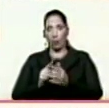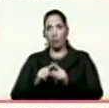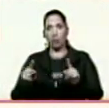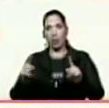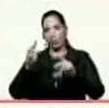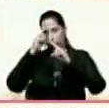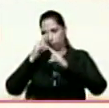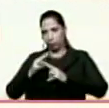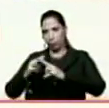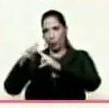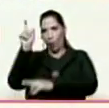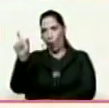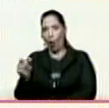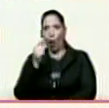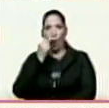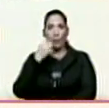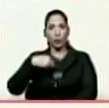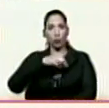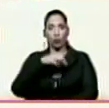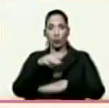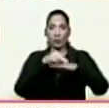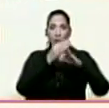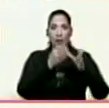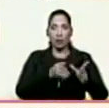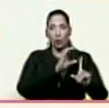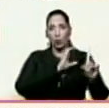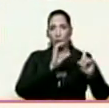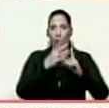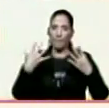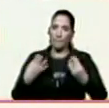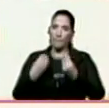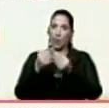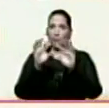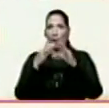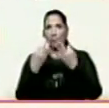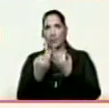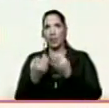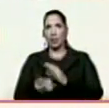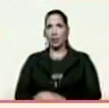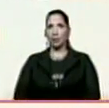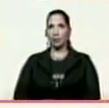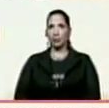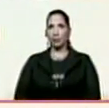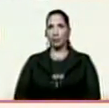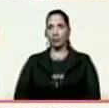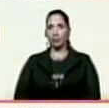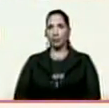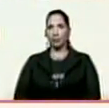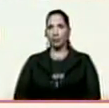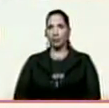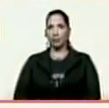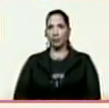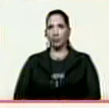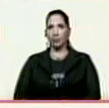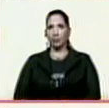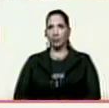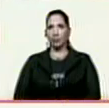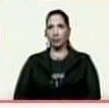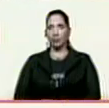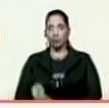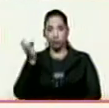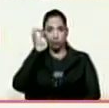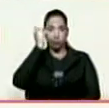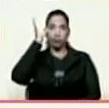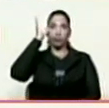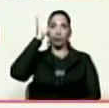vive. Nosotros desde el Ministerio del Poder Popular para la Cultura vamos a acompañar a la familia de Rolando Corao, a Jacqueline Faría, en esta iniciativa